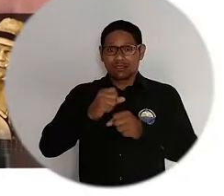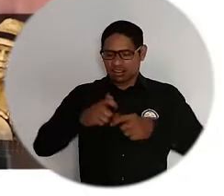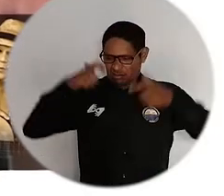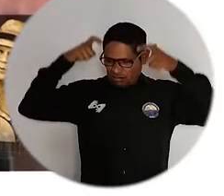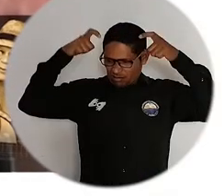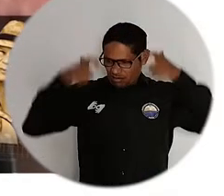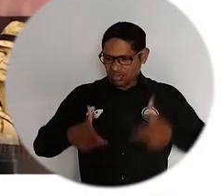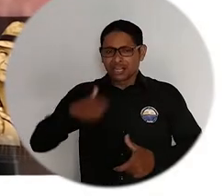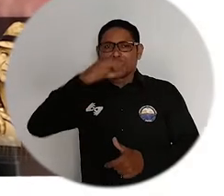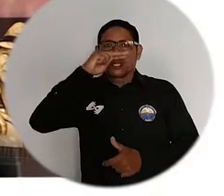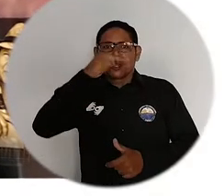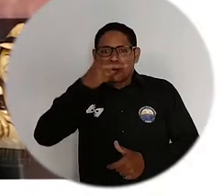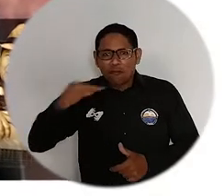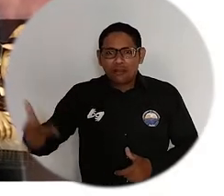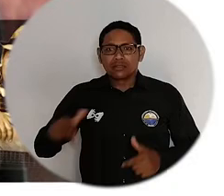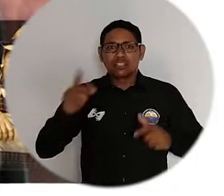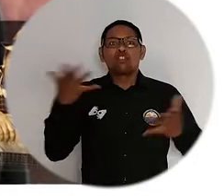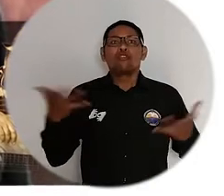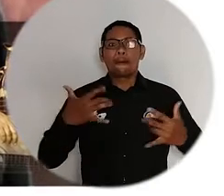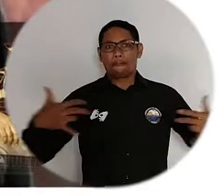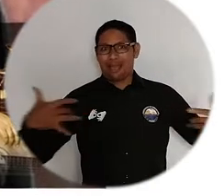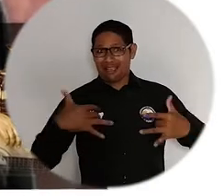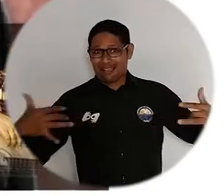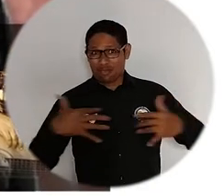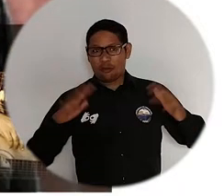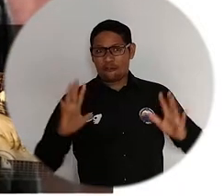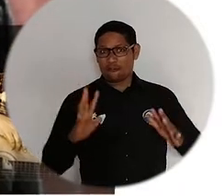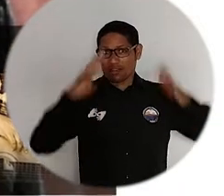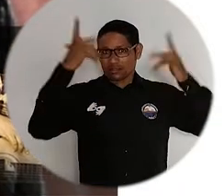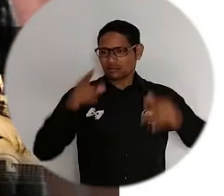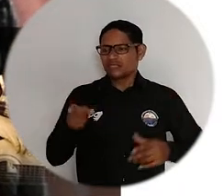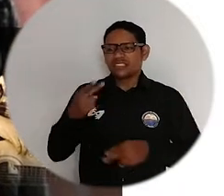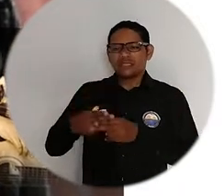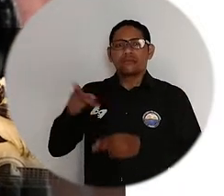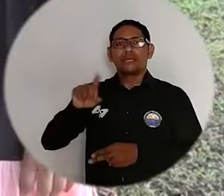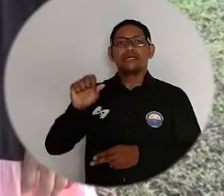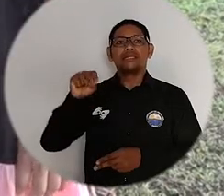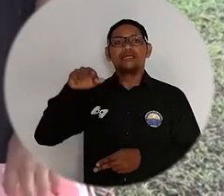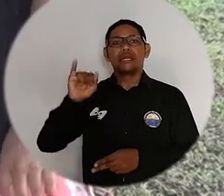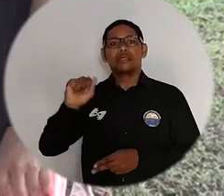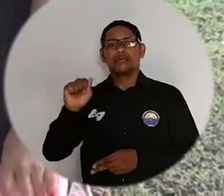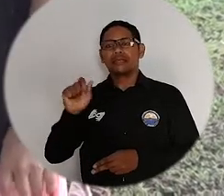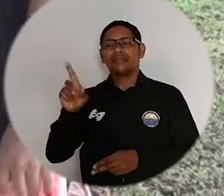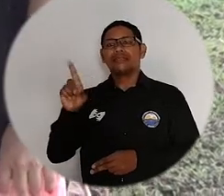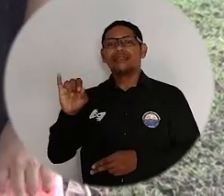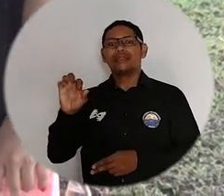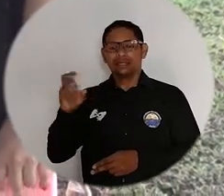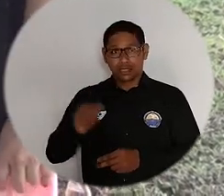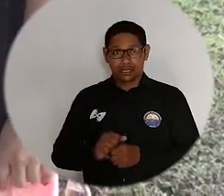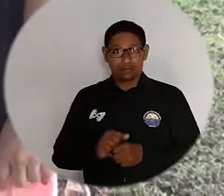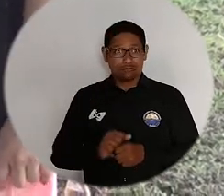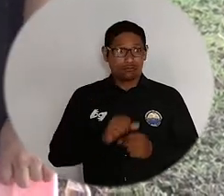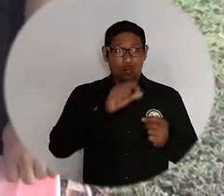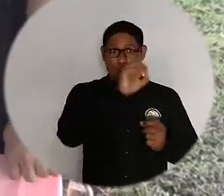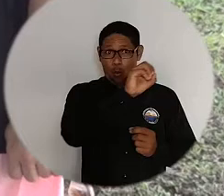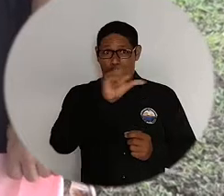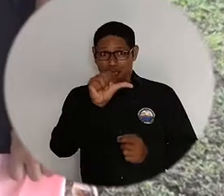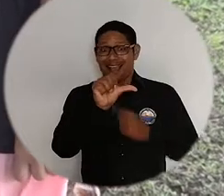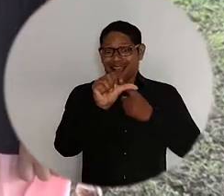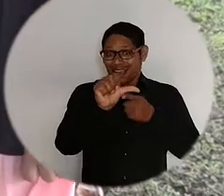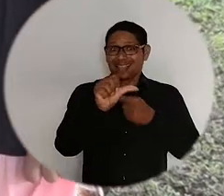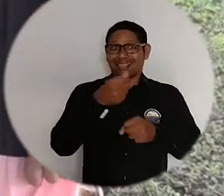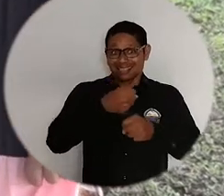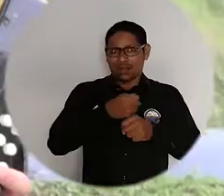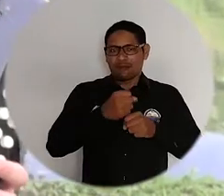años de colono rey infantil del festival de la leyenda vallenata su nombre es santiago y es hijo de henry arévalo ortiz funcionaria de la